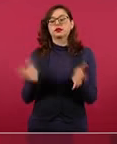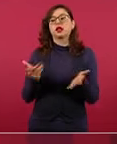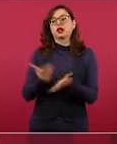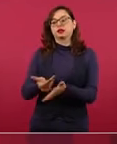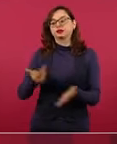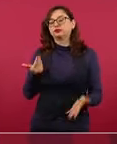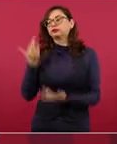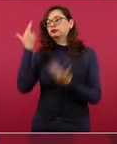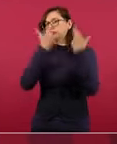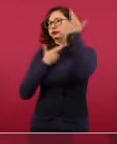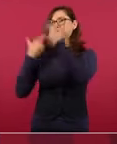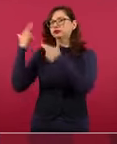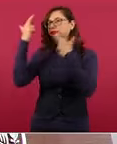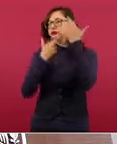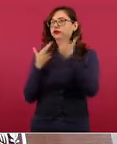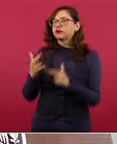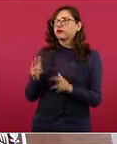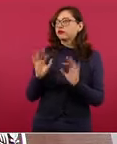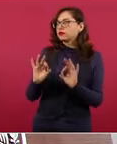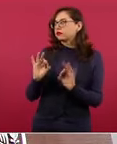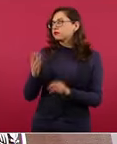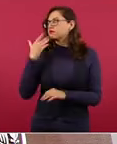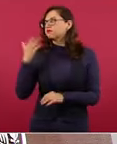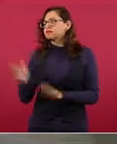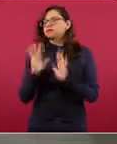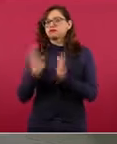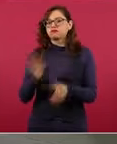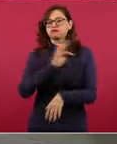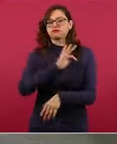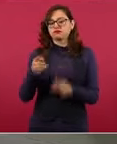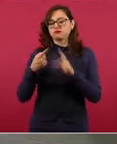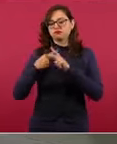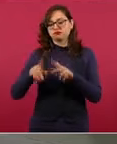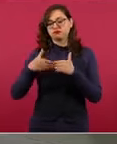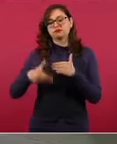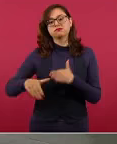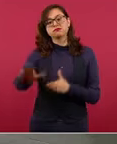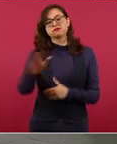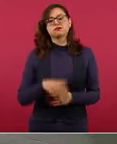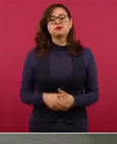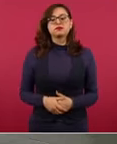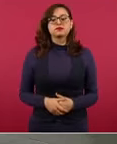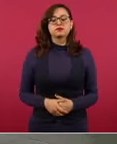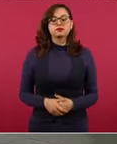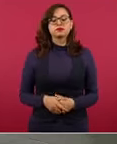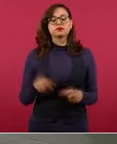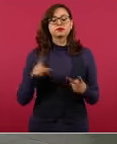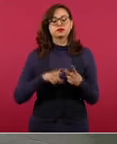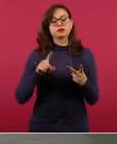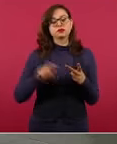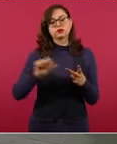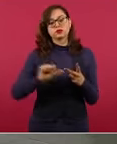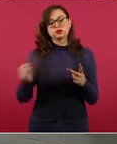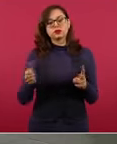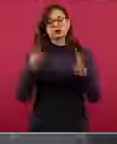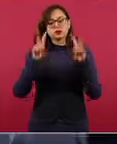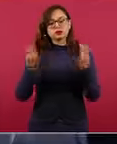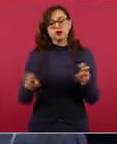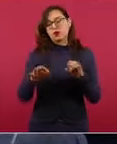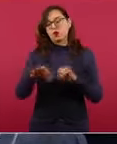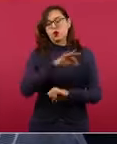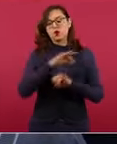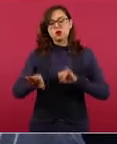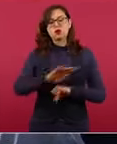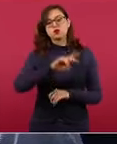que tener también para para poder iniciar gracias presidente en el segundo tema y ya último tema preguntarle sobre